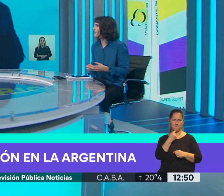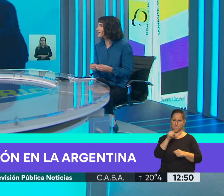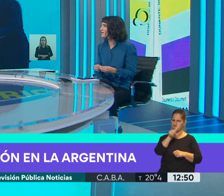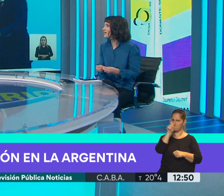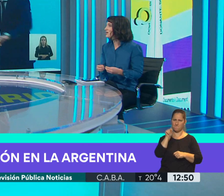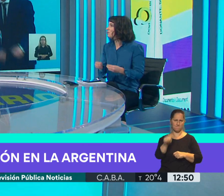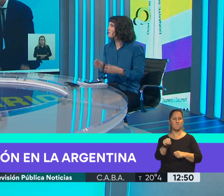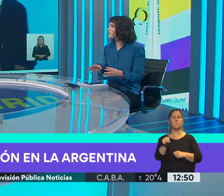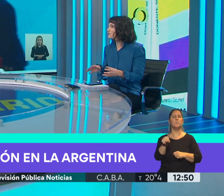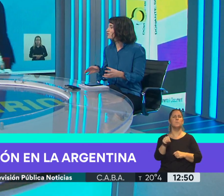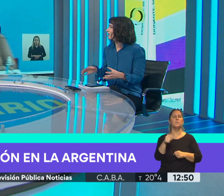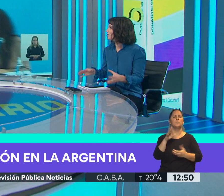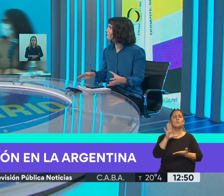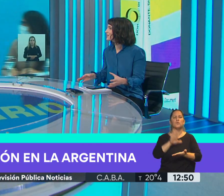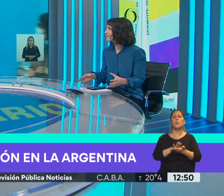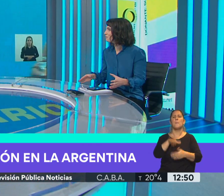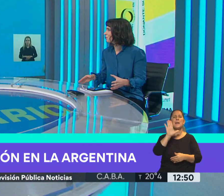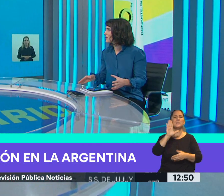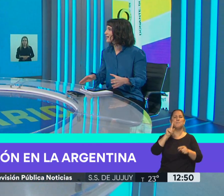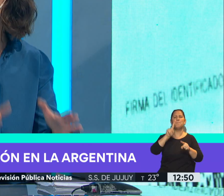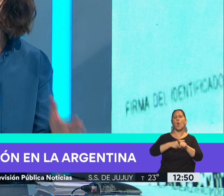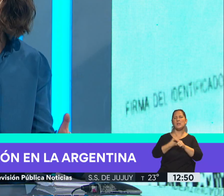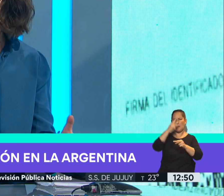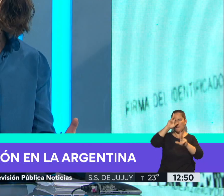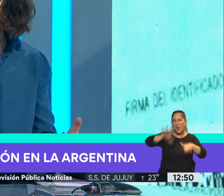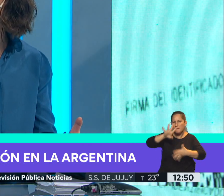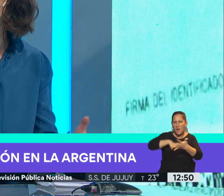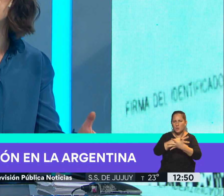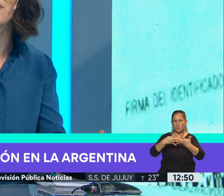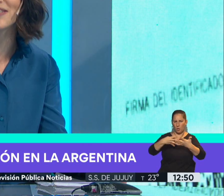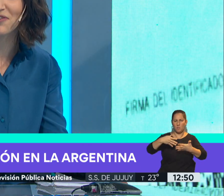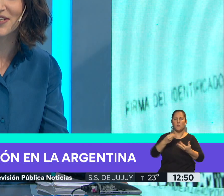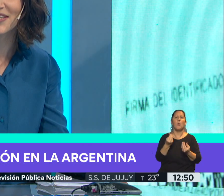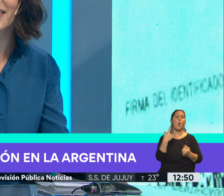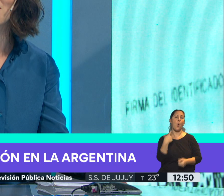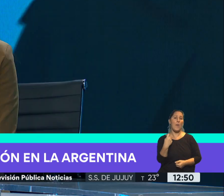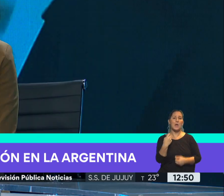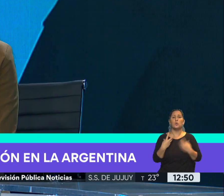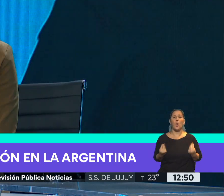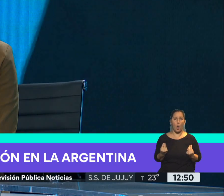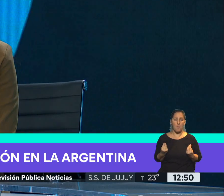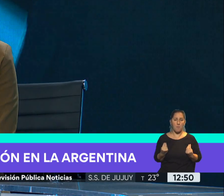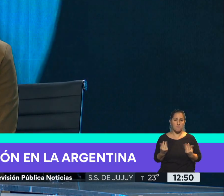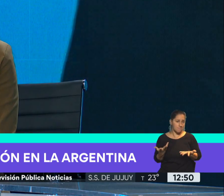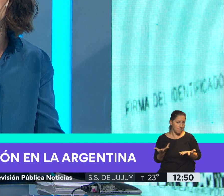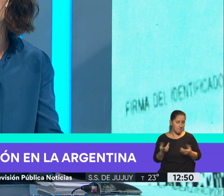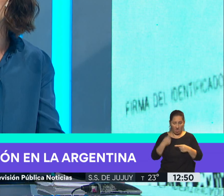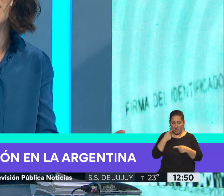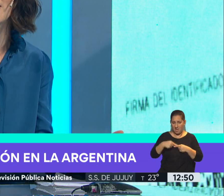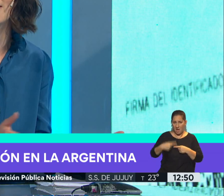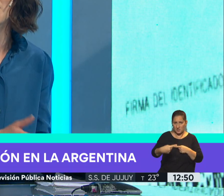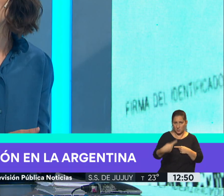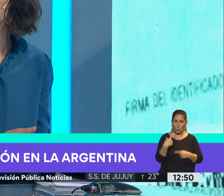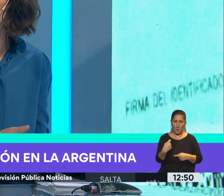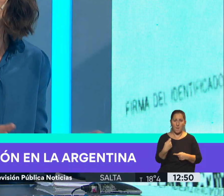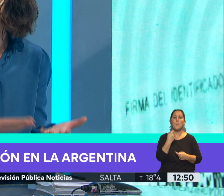¿no? Que tienen que ver, bueno, sobre todo con algunas políticas públicas. ¿Qué va a pasar, Vero, ahora con las jubilaciones? Nos hemos preguntado en estos días, ¿no? ¿Por qué? Porque